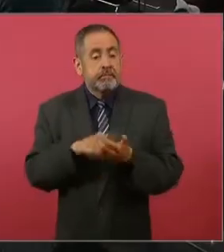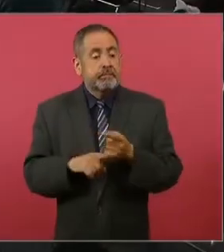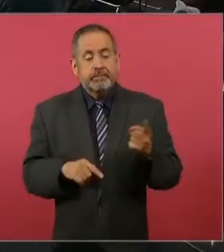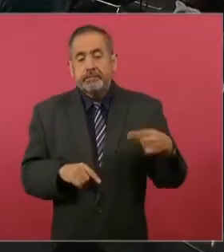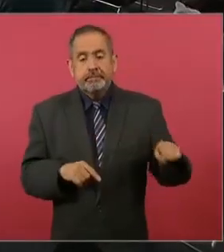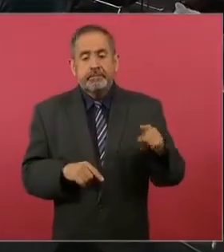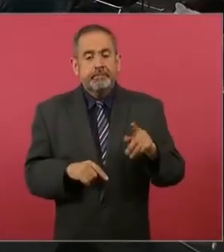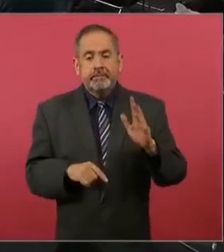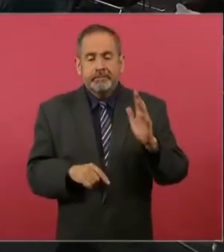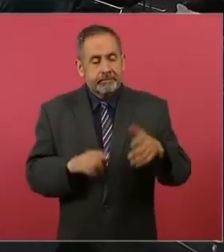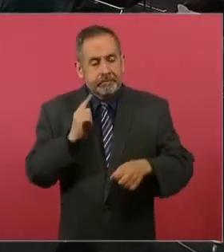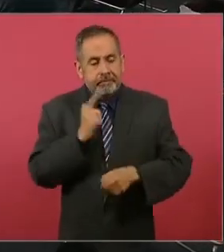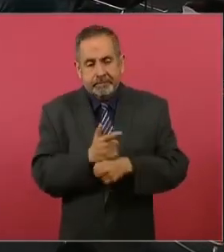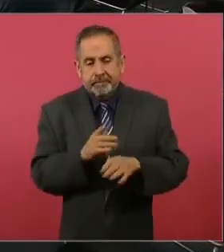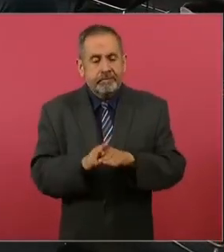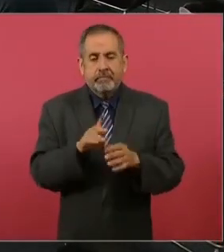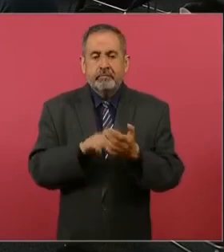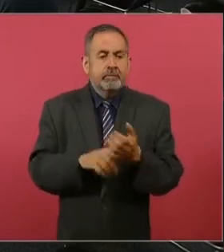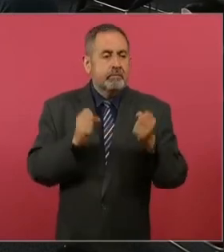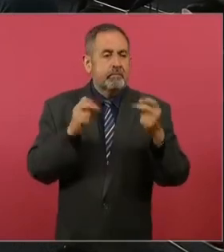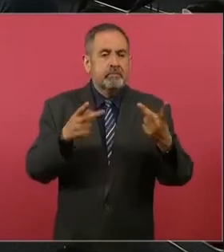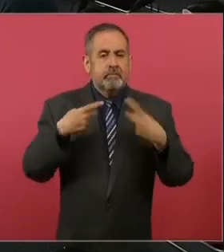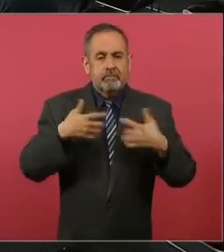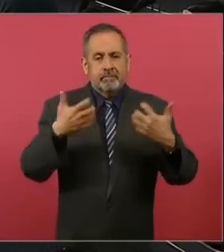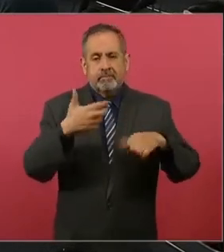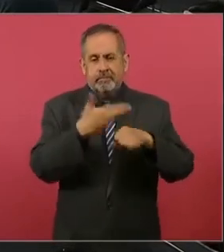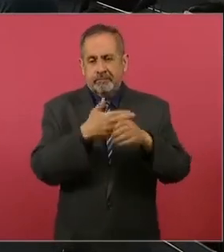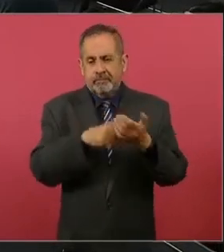porque ya se dieron cuenta muchos empresarios